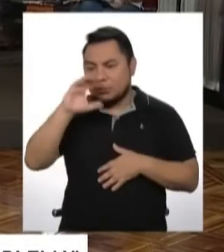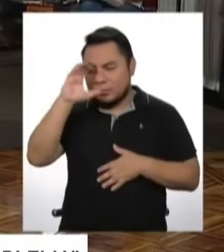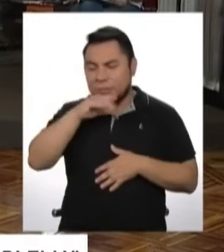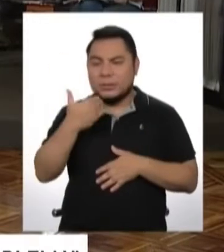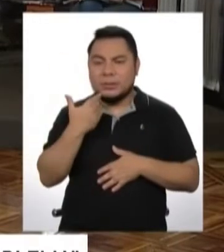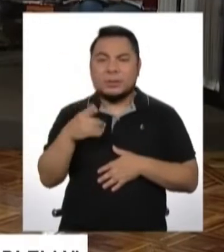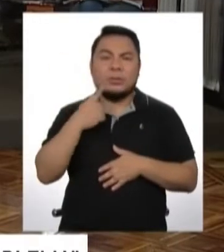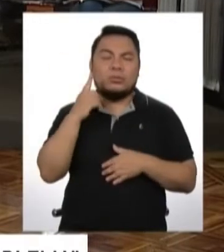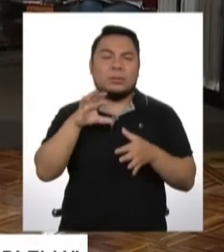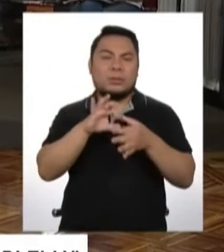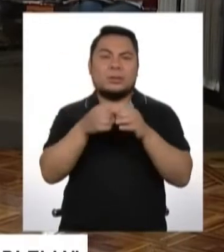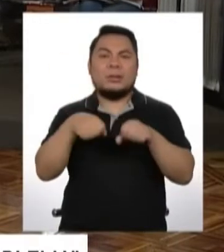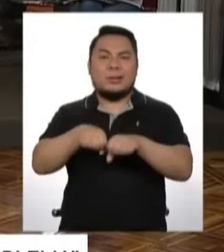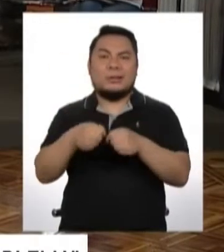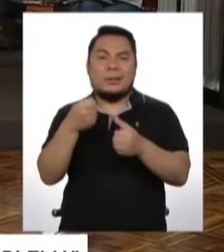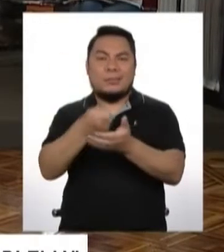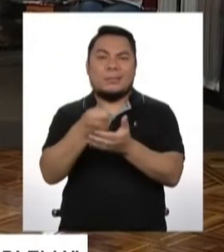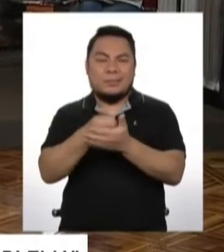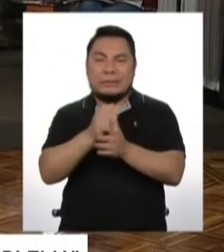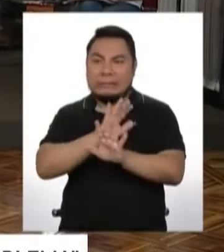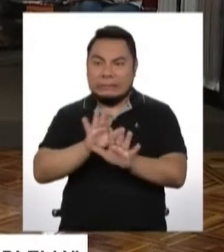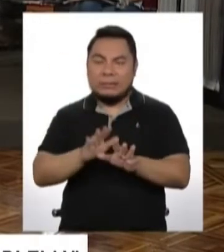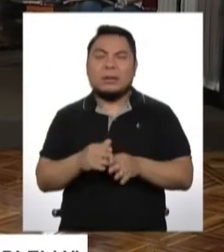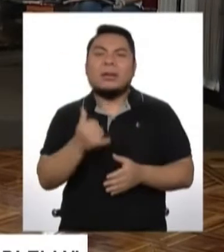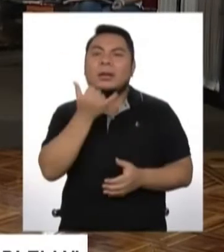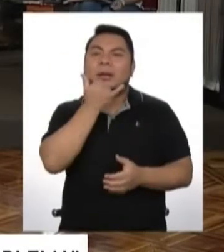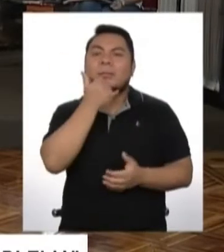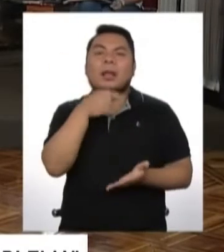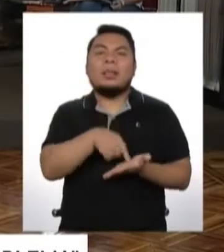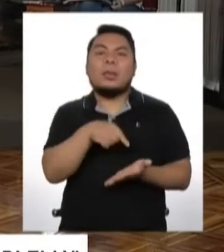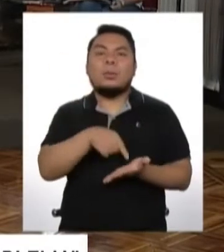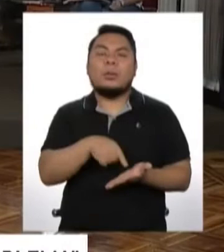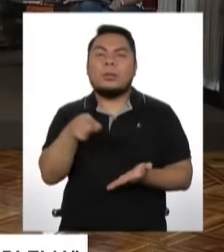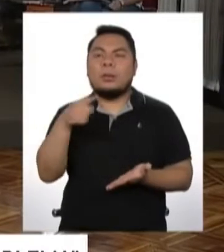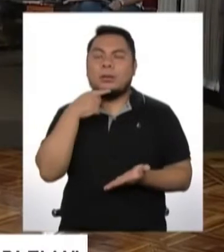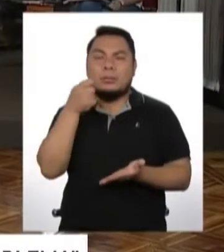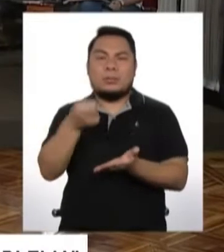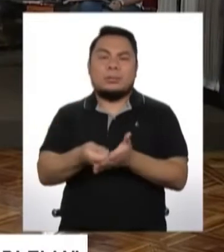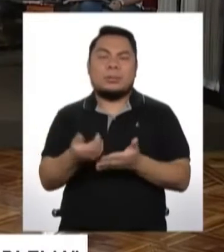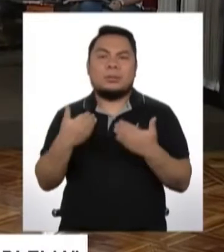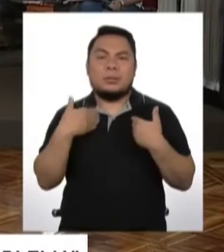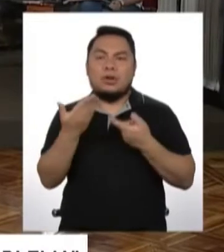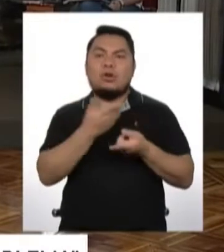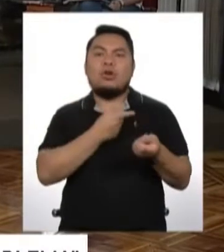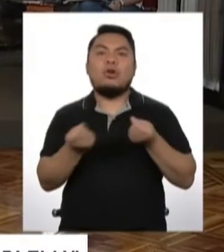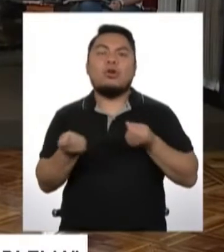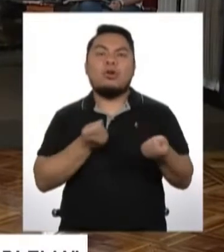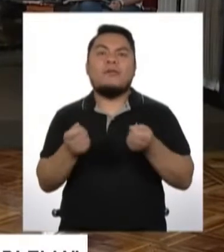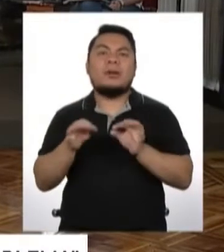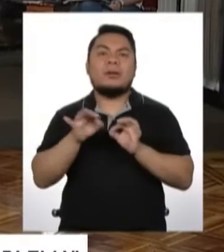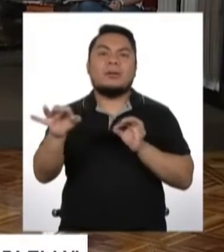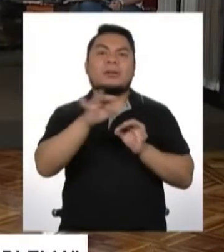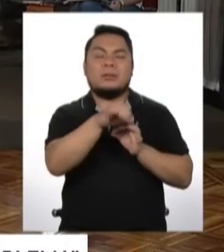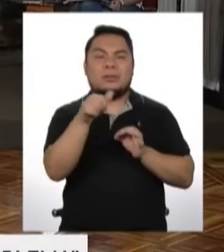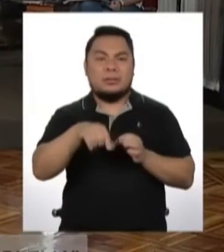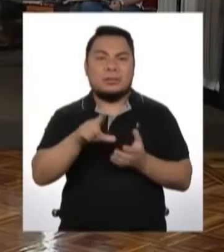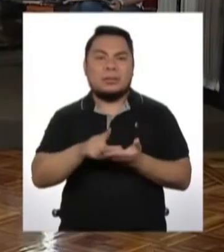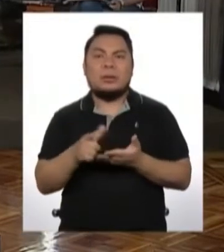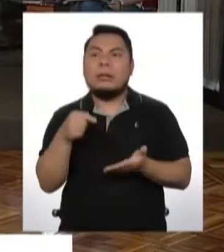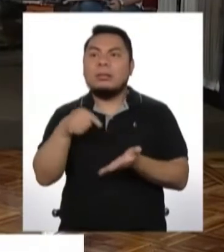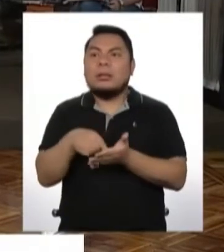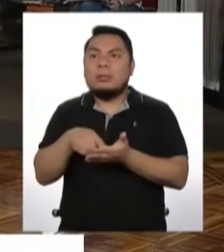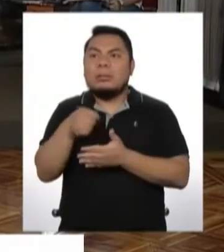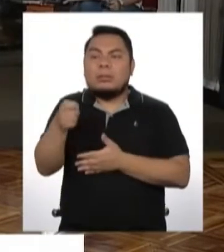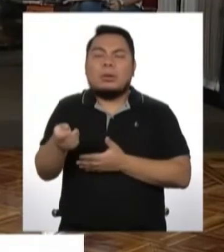evitar romper la cadena de pago, ¿qué va a pasar con las deudas a los proveedores que tienen los gobiernos regionales y locales?